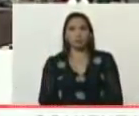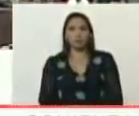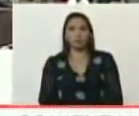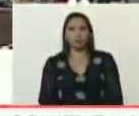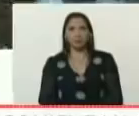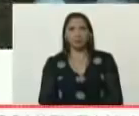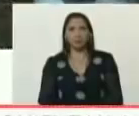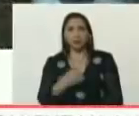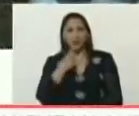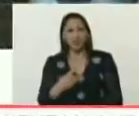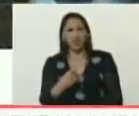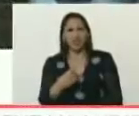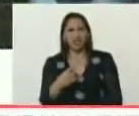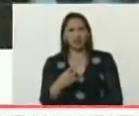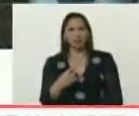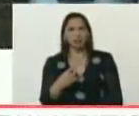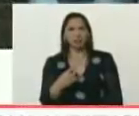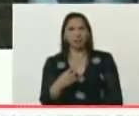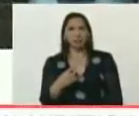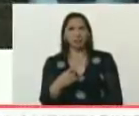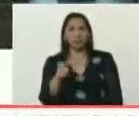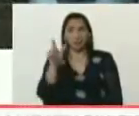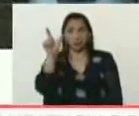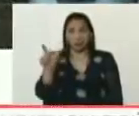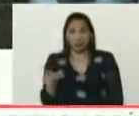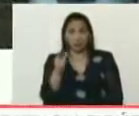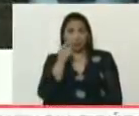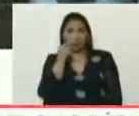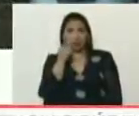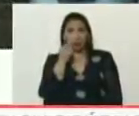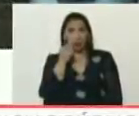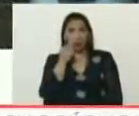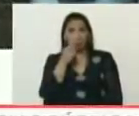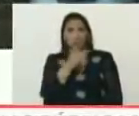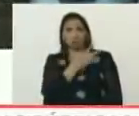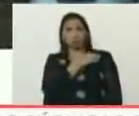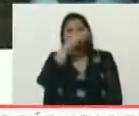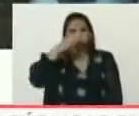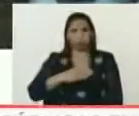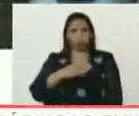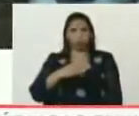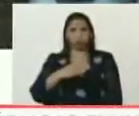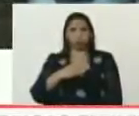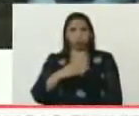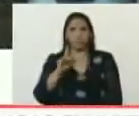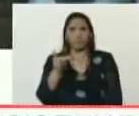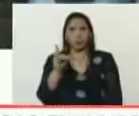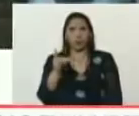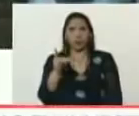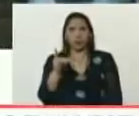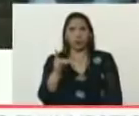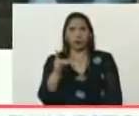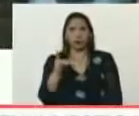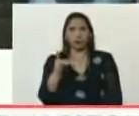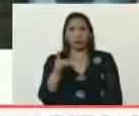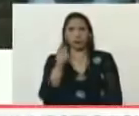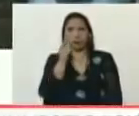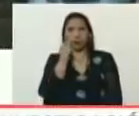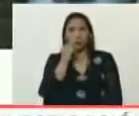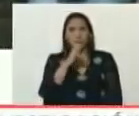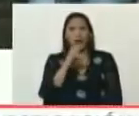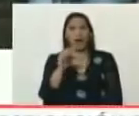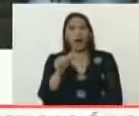Y dijeron los señores o el señor comandante del ejército, señor Calimán,